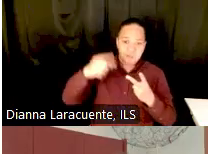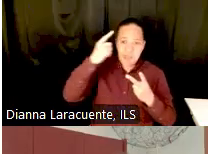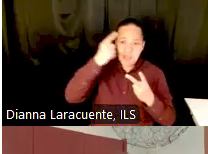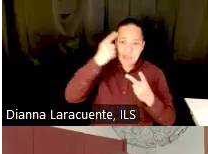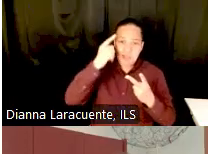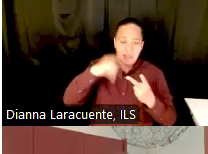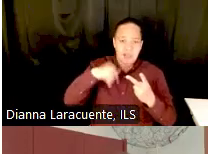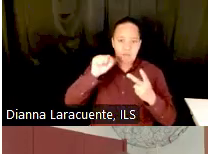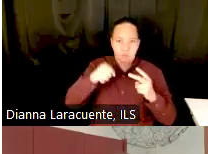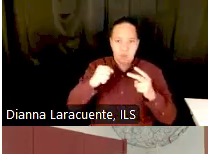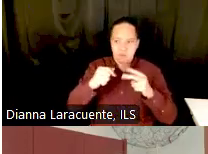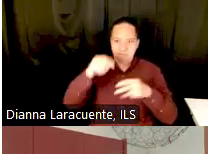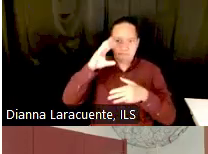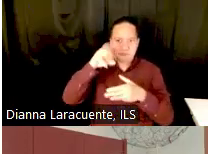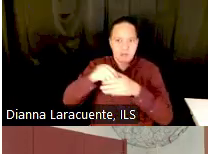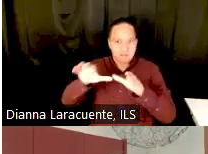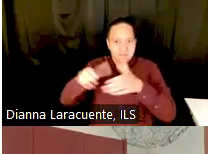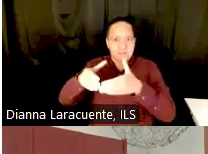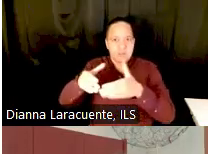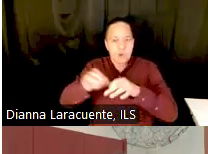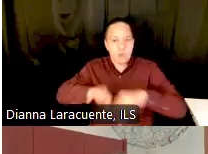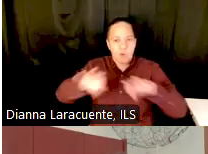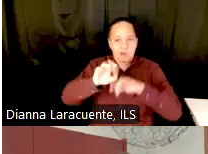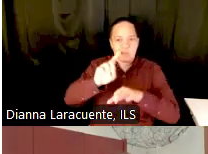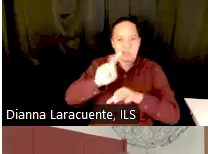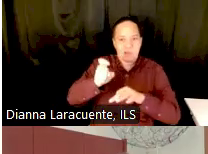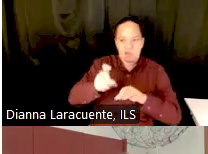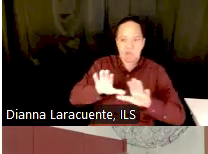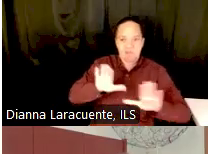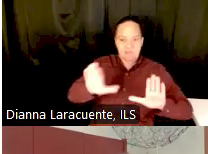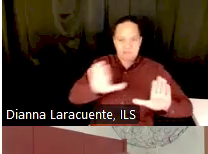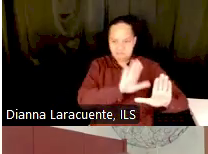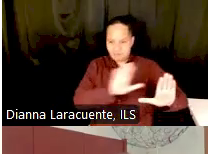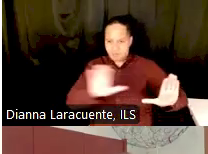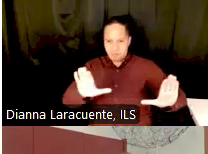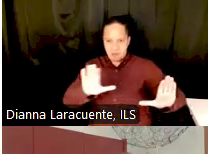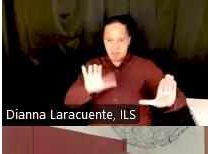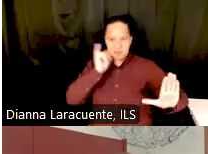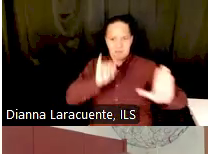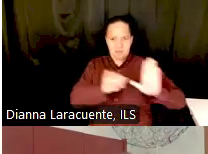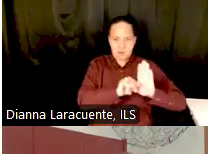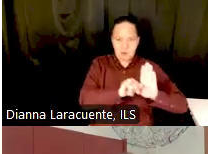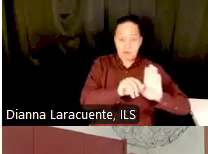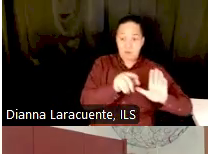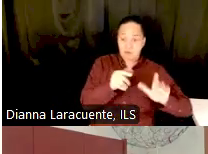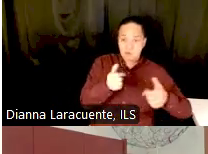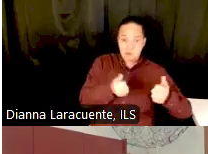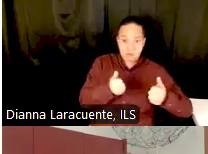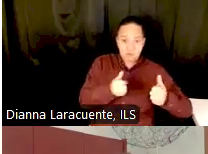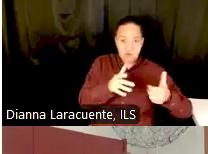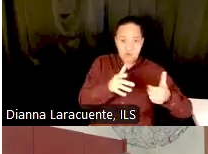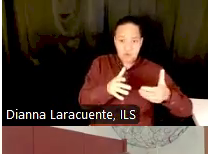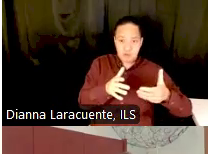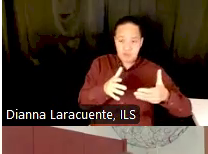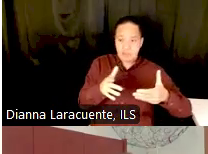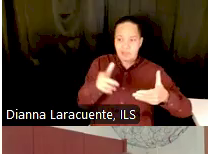estar presentes, y es importante poder hacer el diagnóstico diferencial e identificar cuáles son los síntomas que ponen a